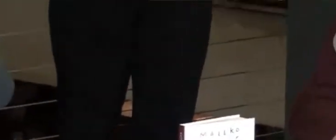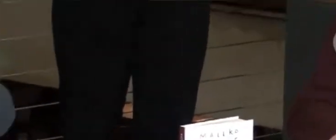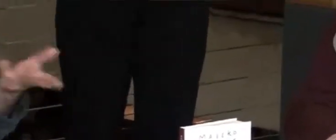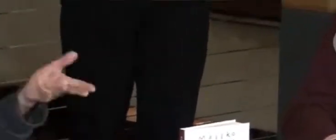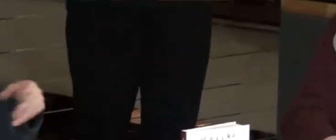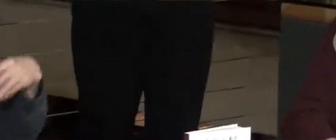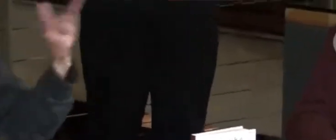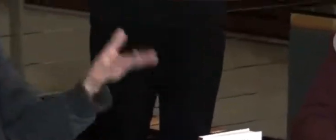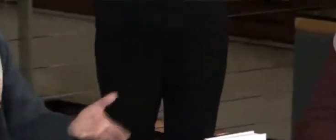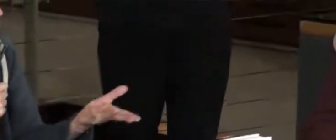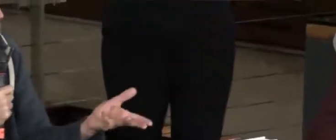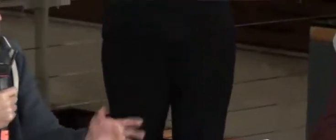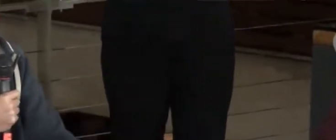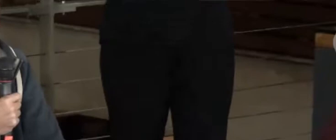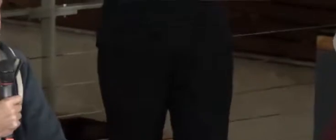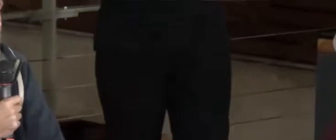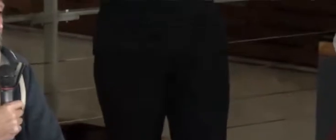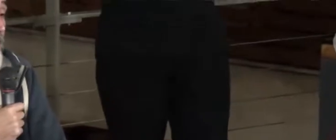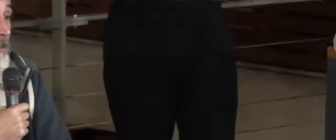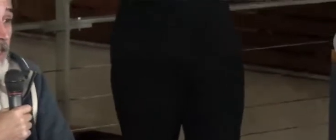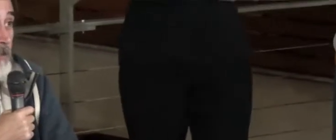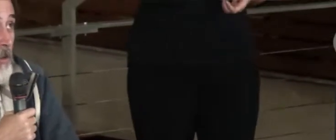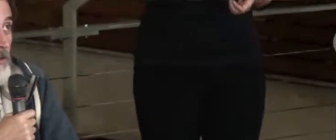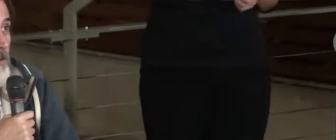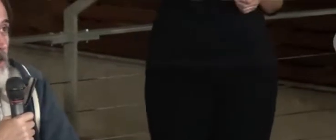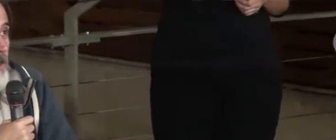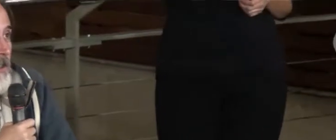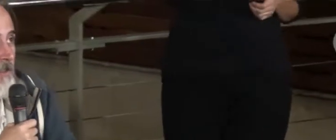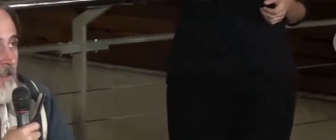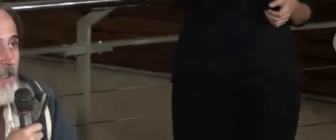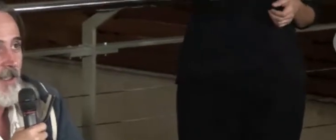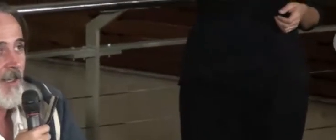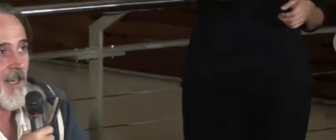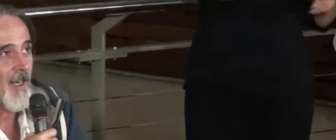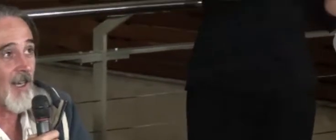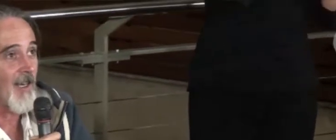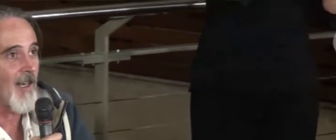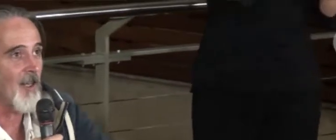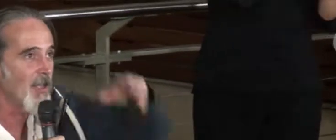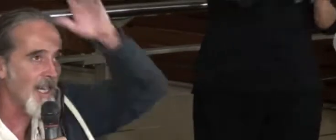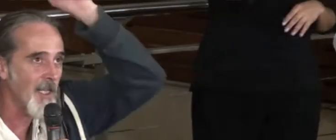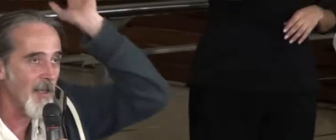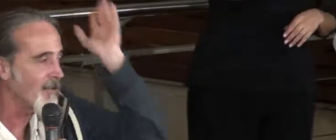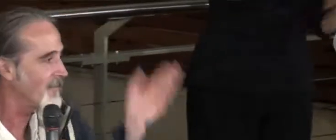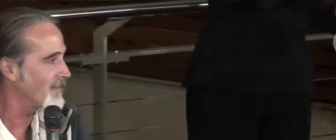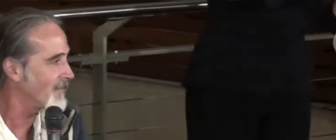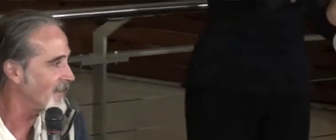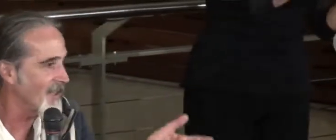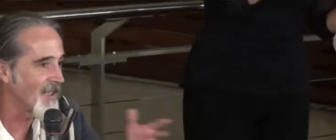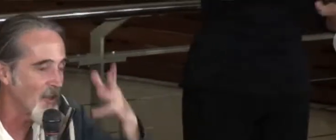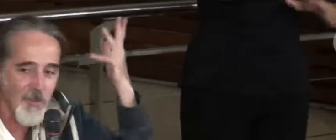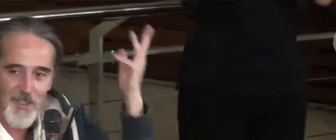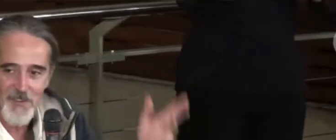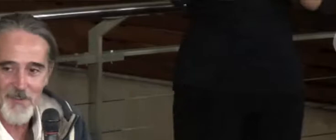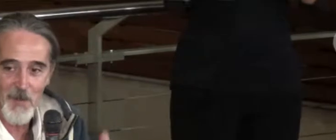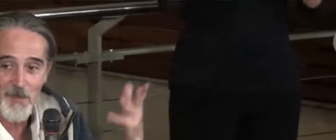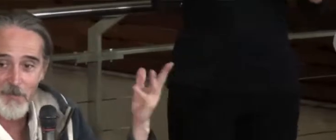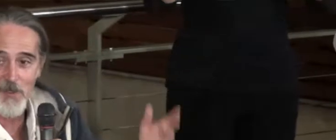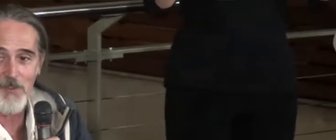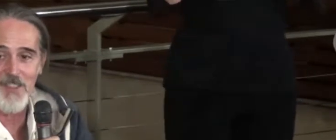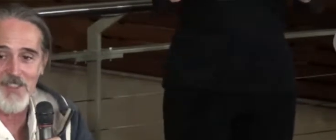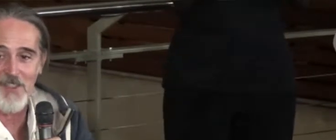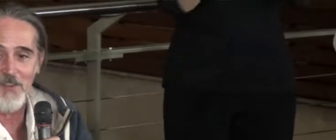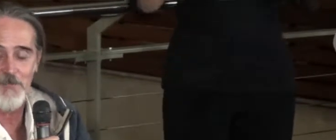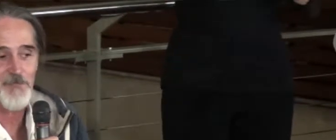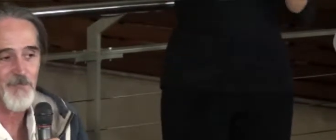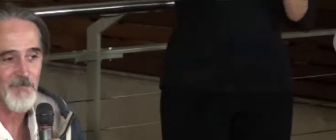idioma yo a pregunto y también le pregunto a los de arriba cosas a ver